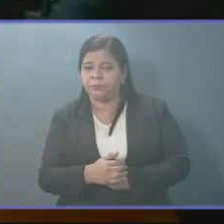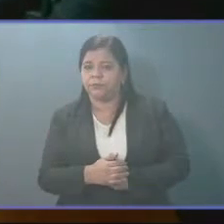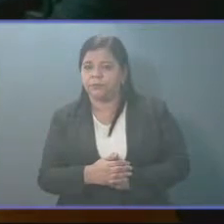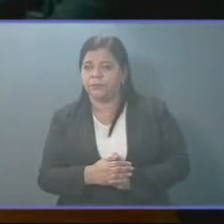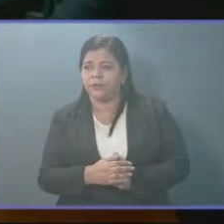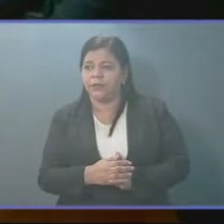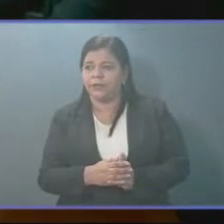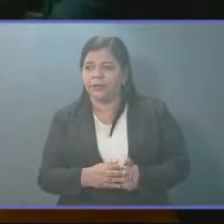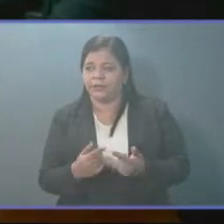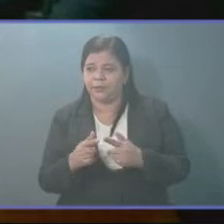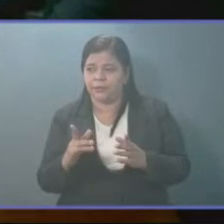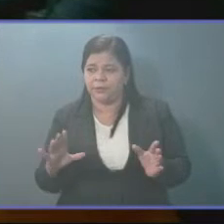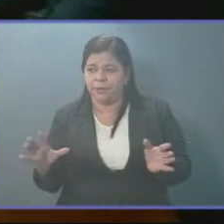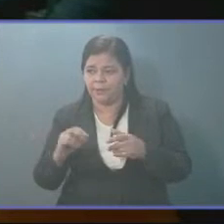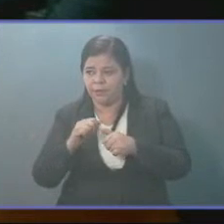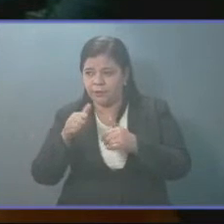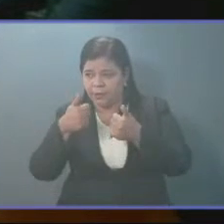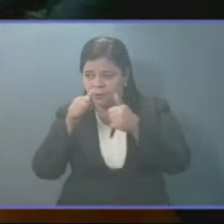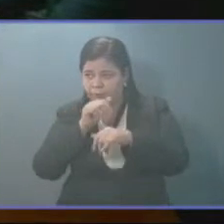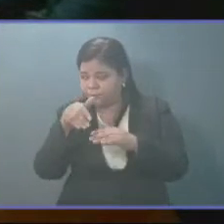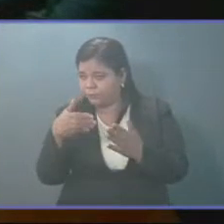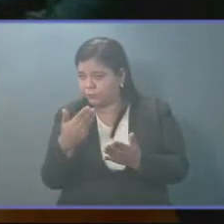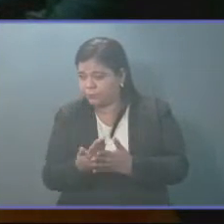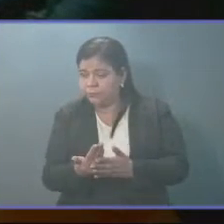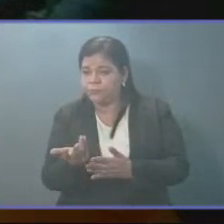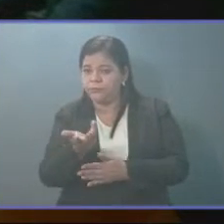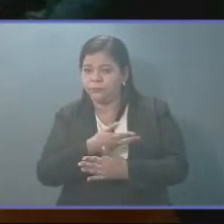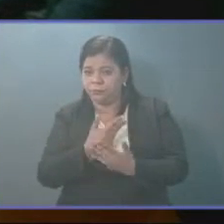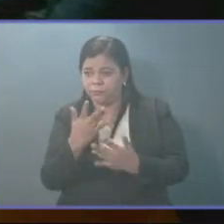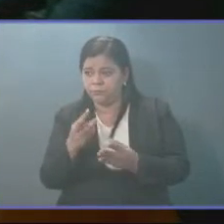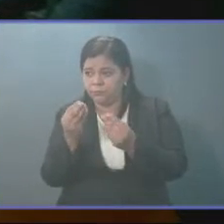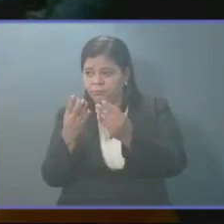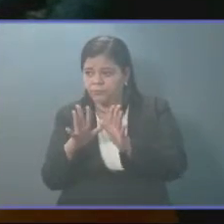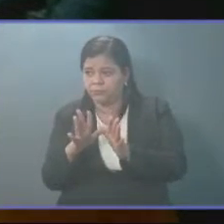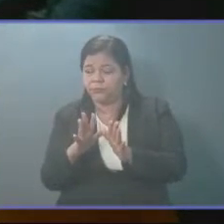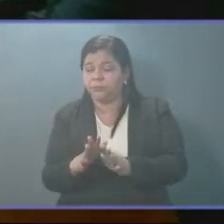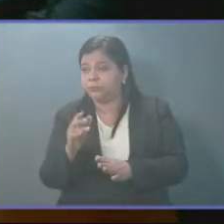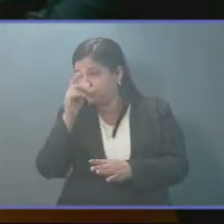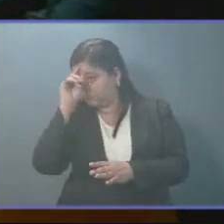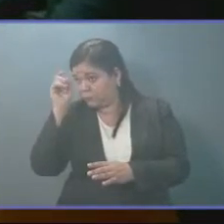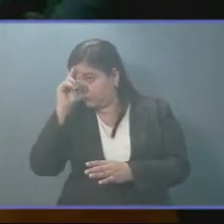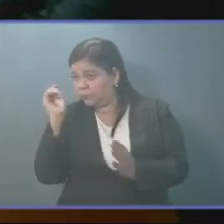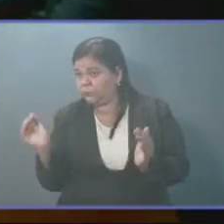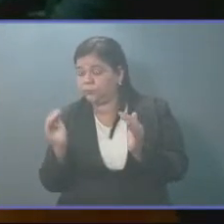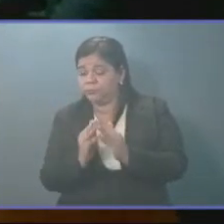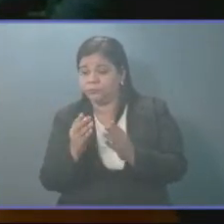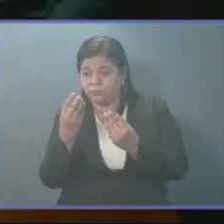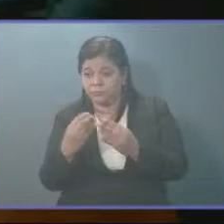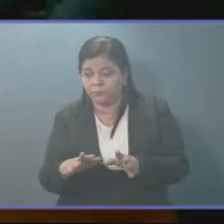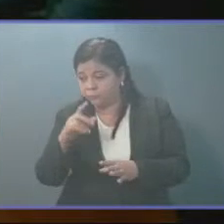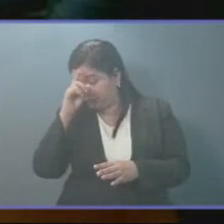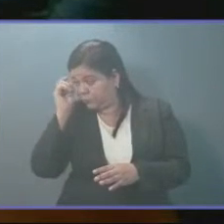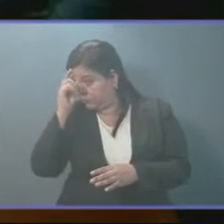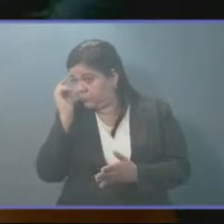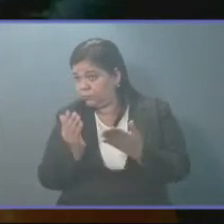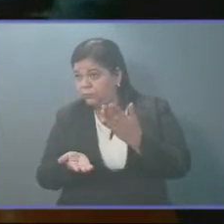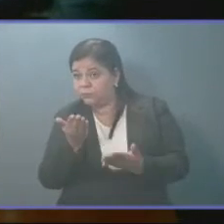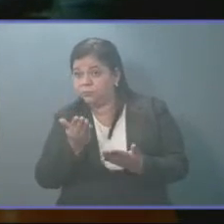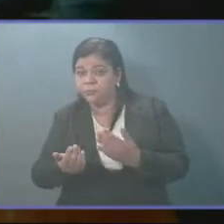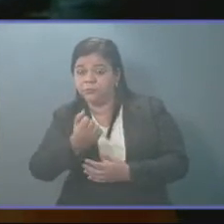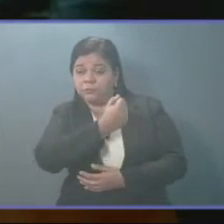porque el trabajador, aparte de que normalmente es porque ha perdido su empleo, ¿verdad? Demanda porque ha perdido su empleo, porque a lo mejor y